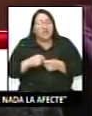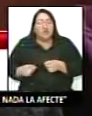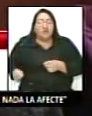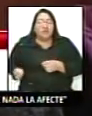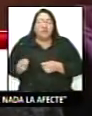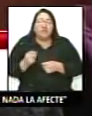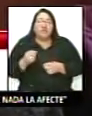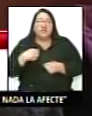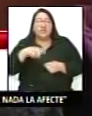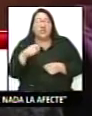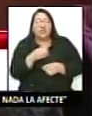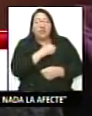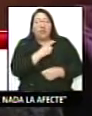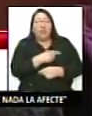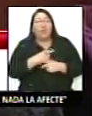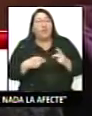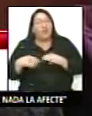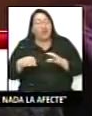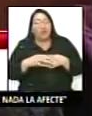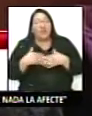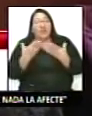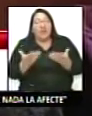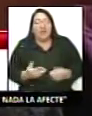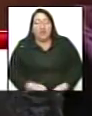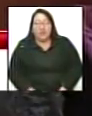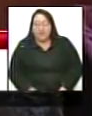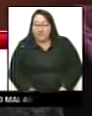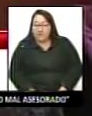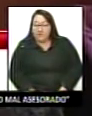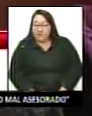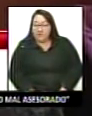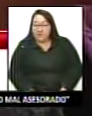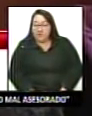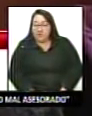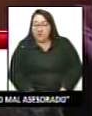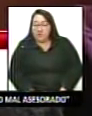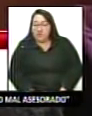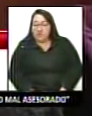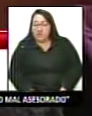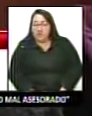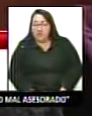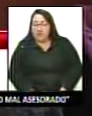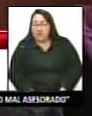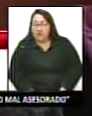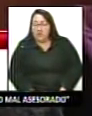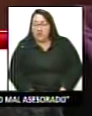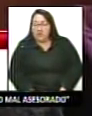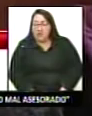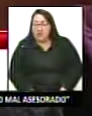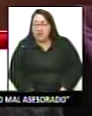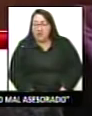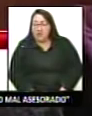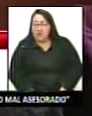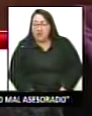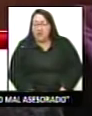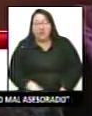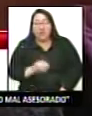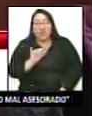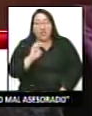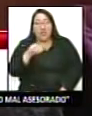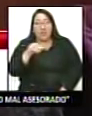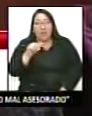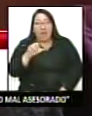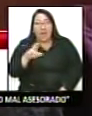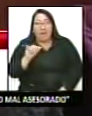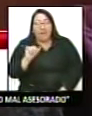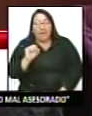tener poder, pero también tenemos que generarla, ¿no? La parte de IMARPE, que es la parte fundamental en el Perú para la investigación, y como hemos